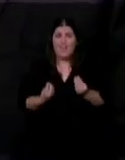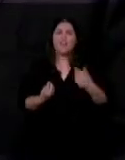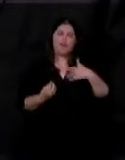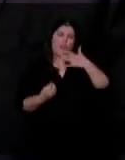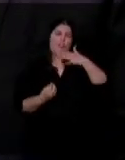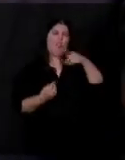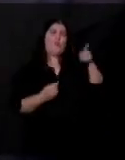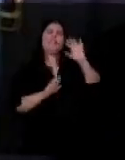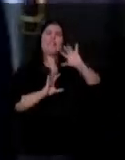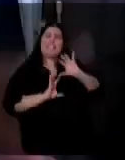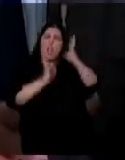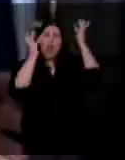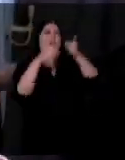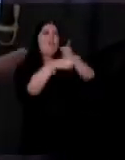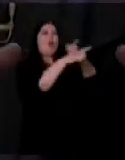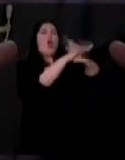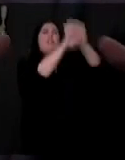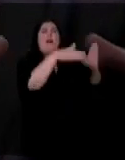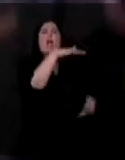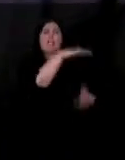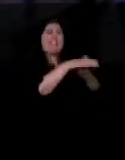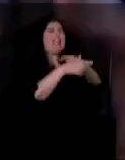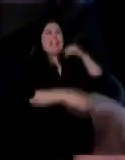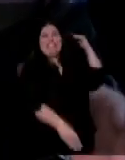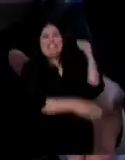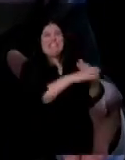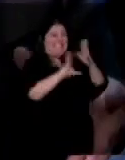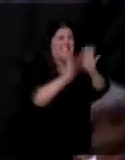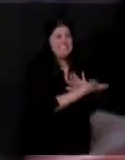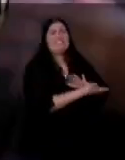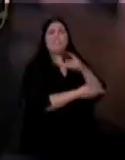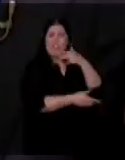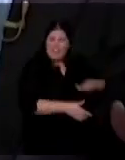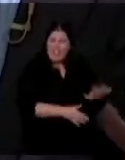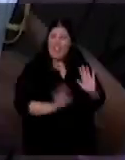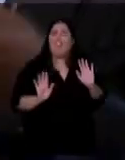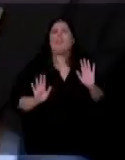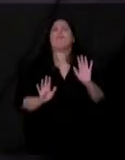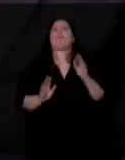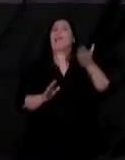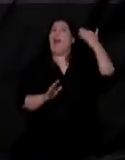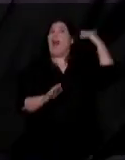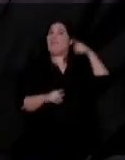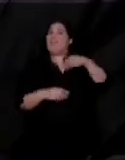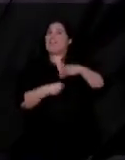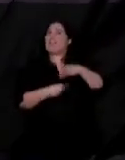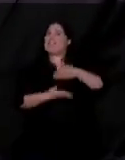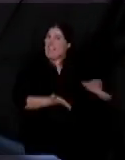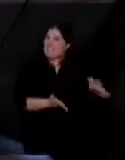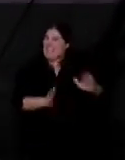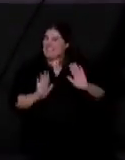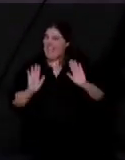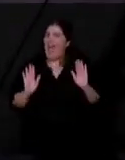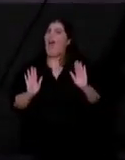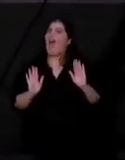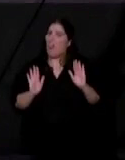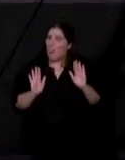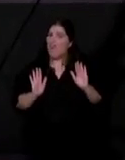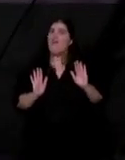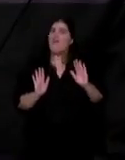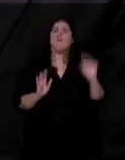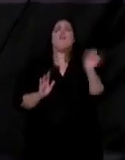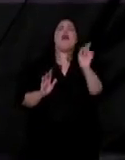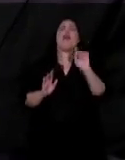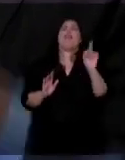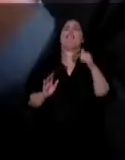enojado con el Banco Central y hables de destruirlo porque en realidad en algún momento te sentiste rechazado no se trata de